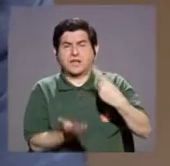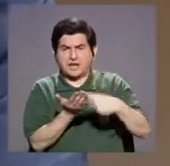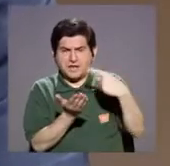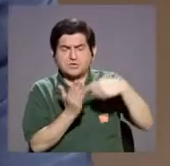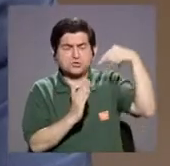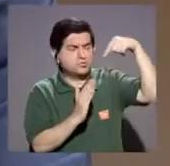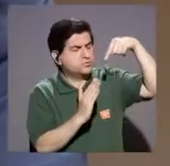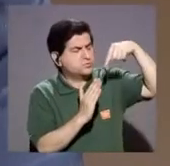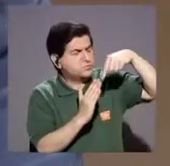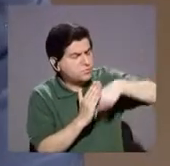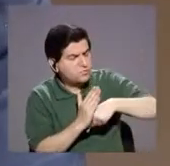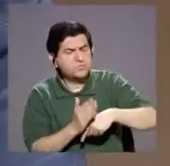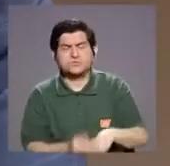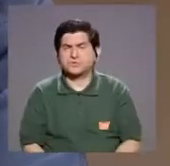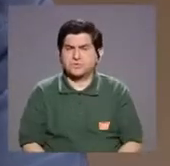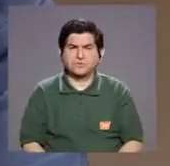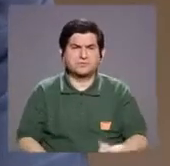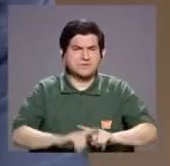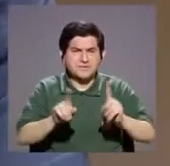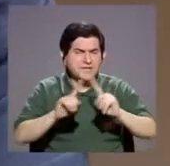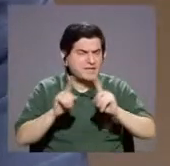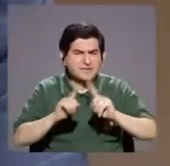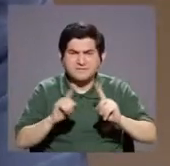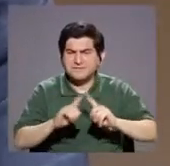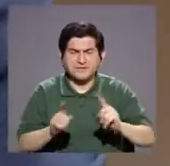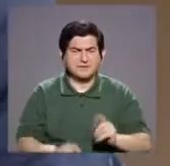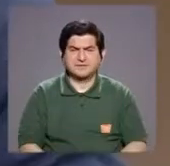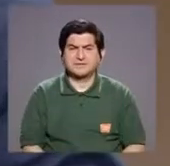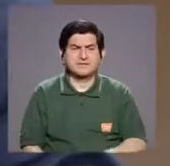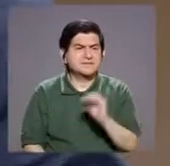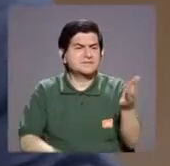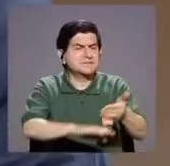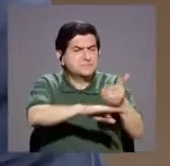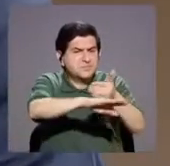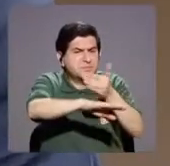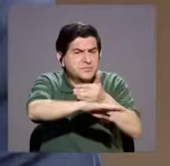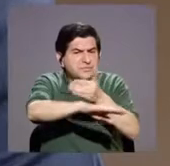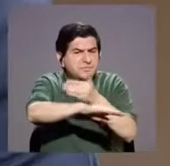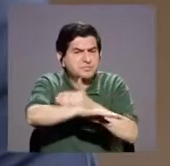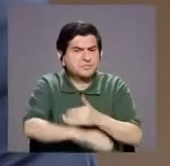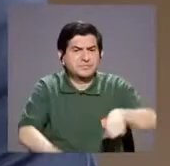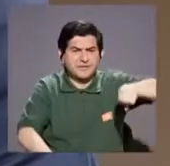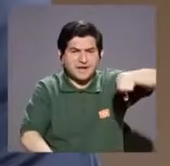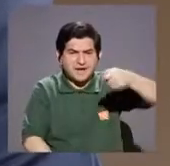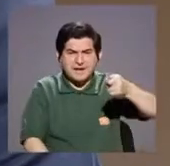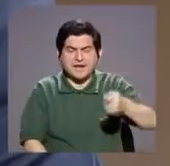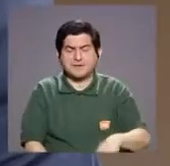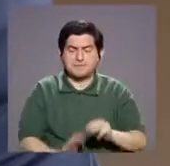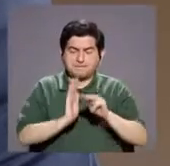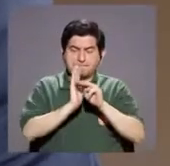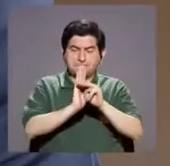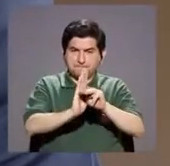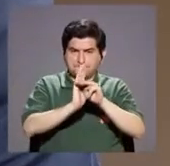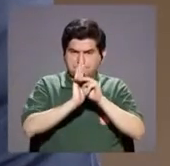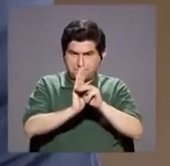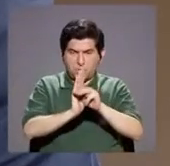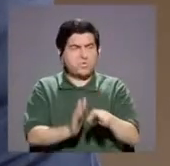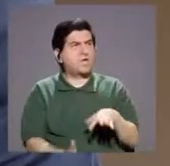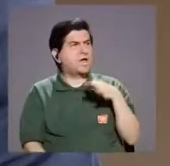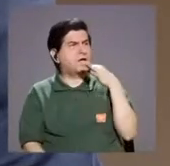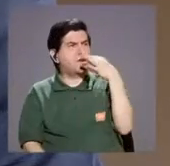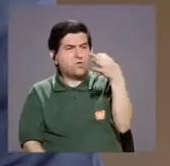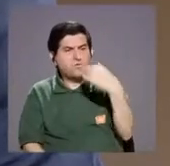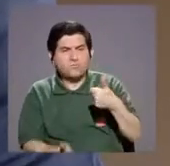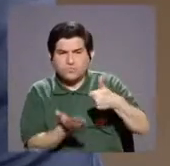paralelamente debates y avanzamos creo como canal en un modelo que para las próximas elecciones